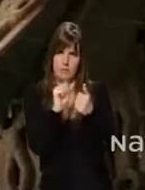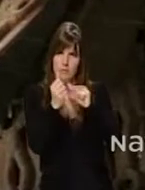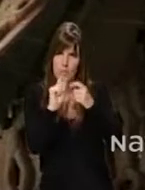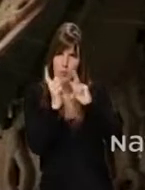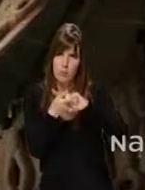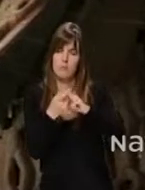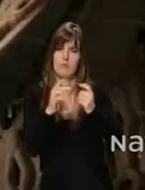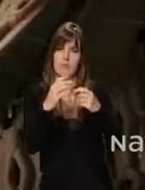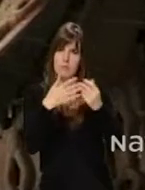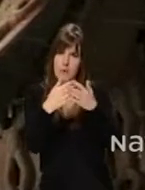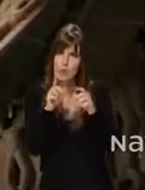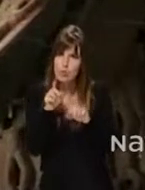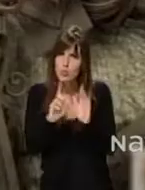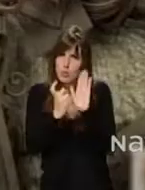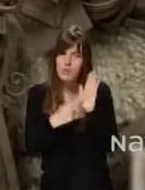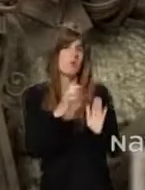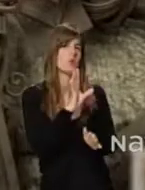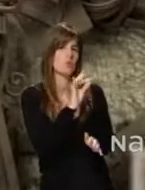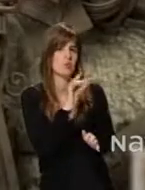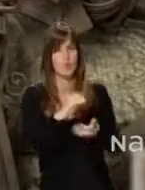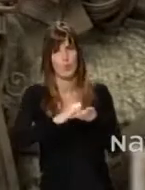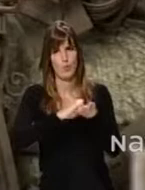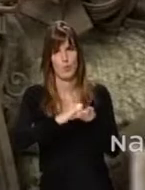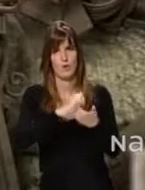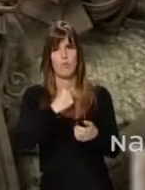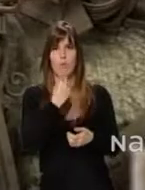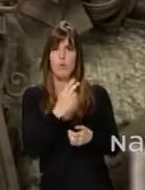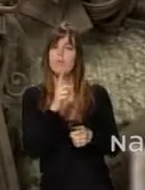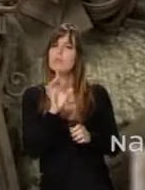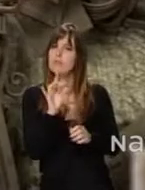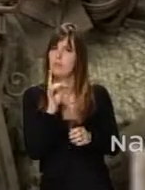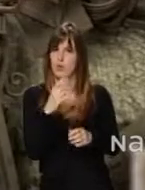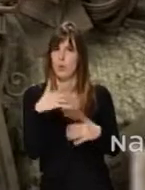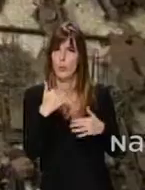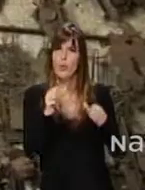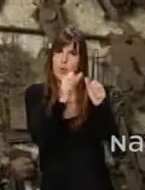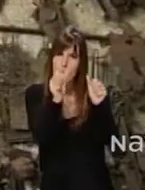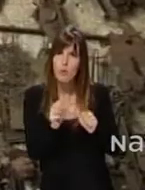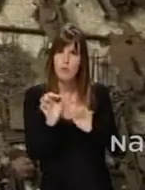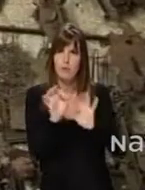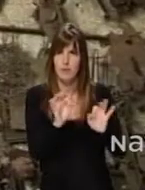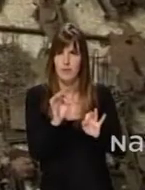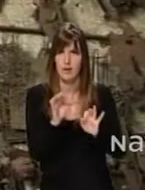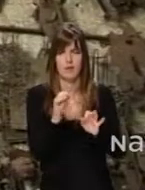Yo a eso le doy tanto valor como a lo que veréis luego, porque hacer un molde para eso es